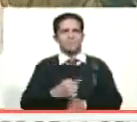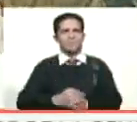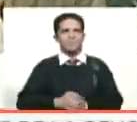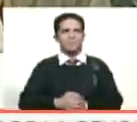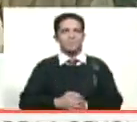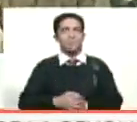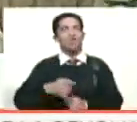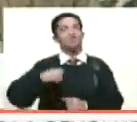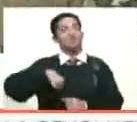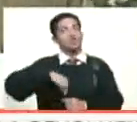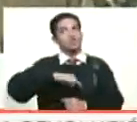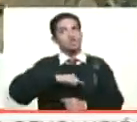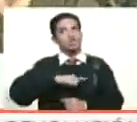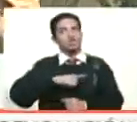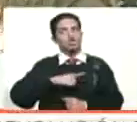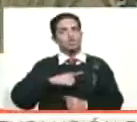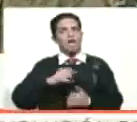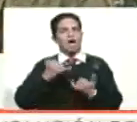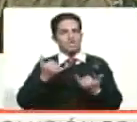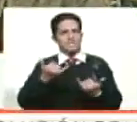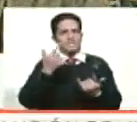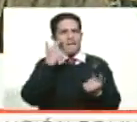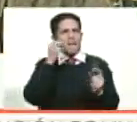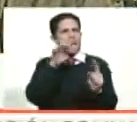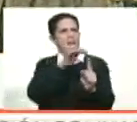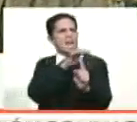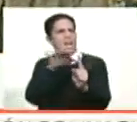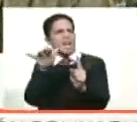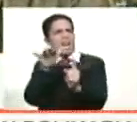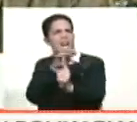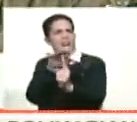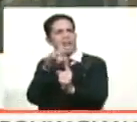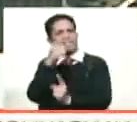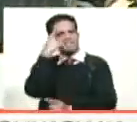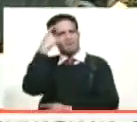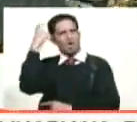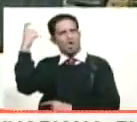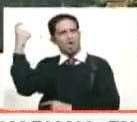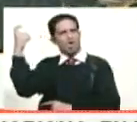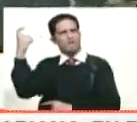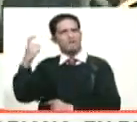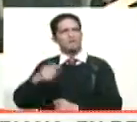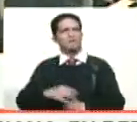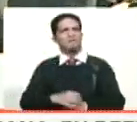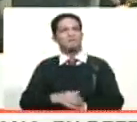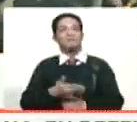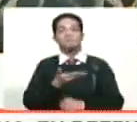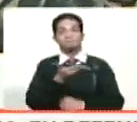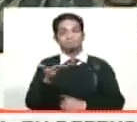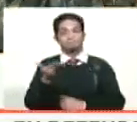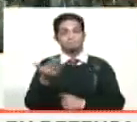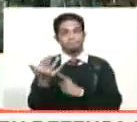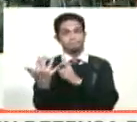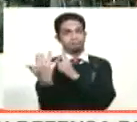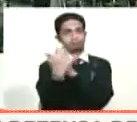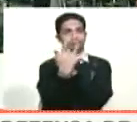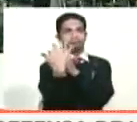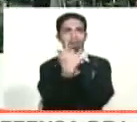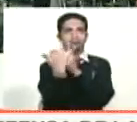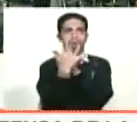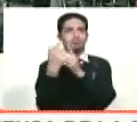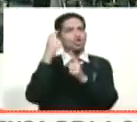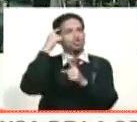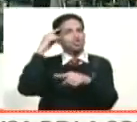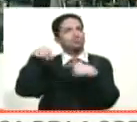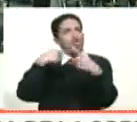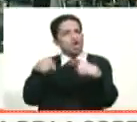estamos sometidos a una gran guerra psicológica, señores oficiales, señores soldados, una guerra psicológica todos los días, todas